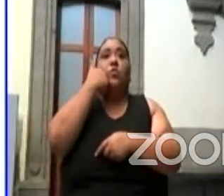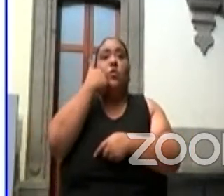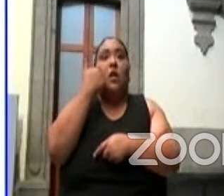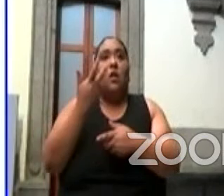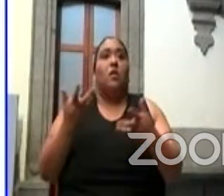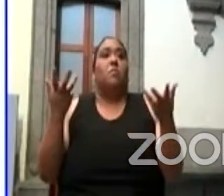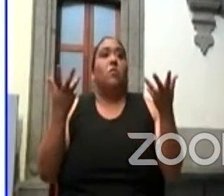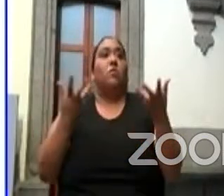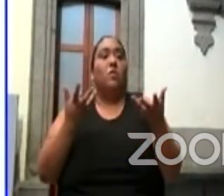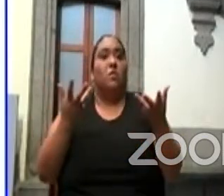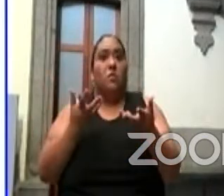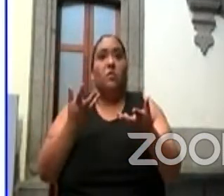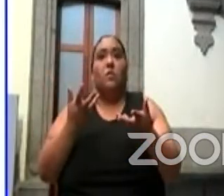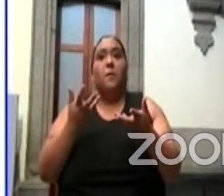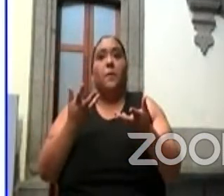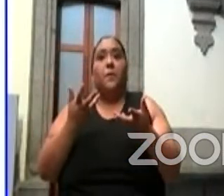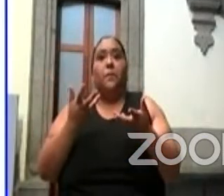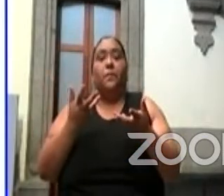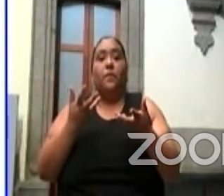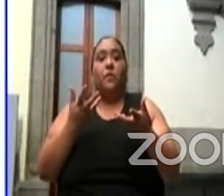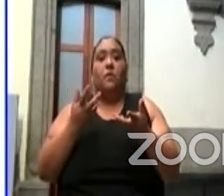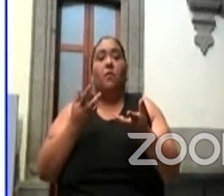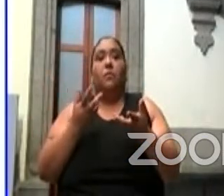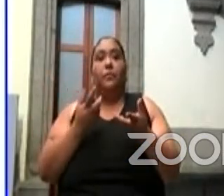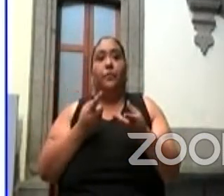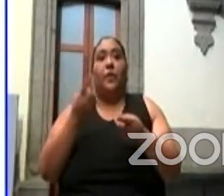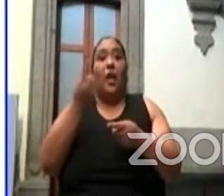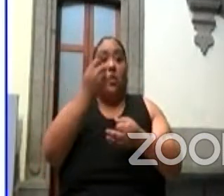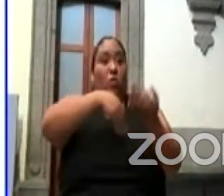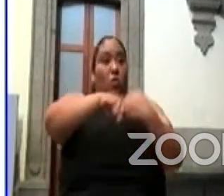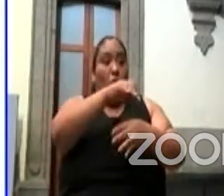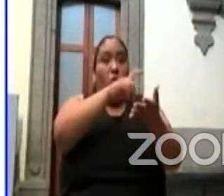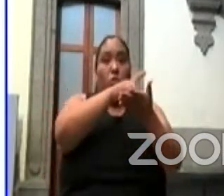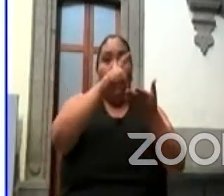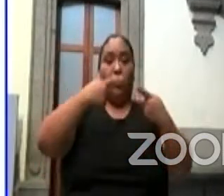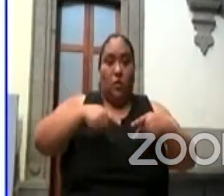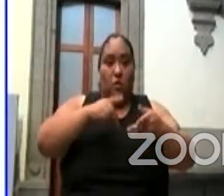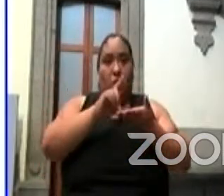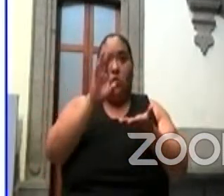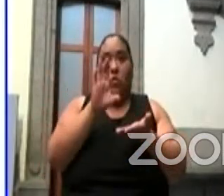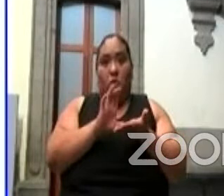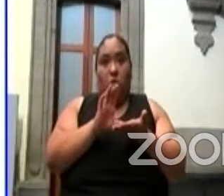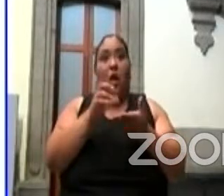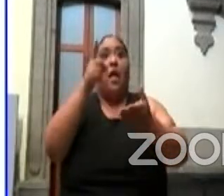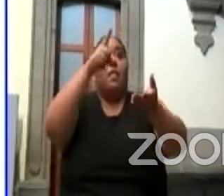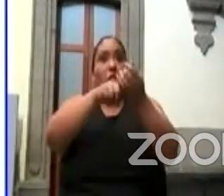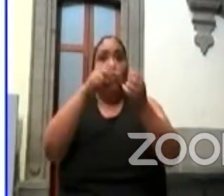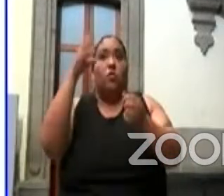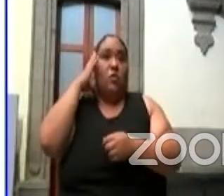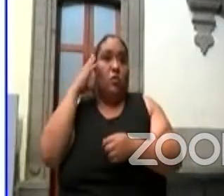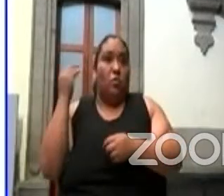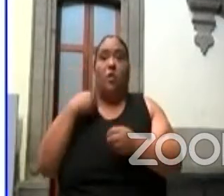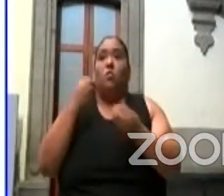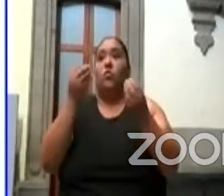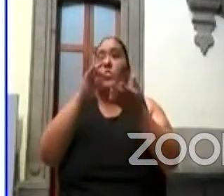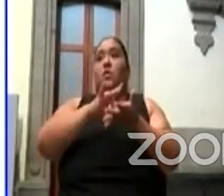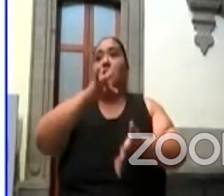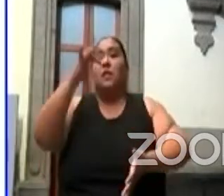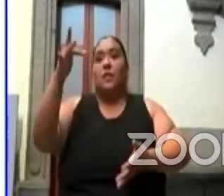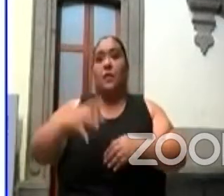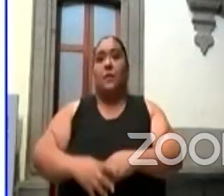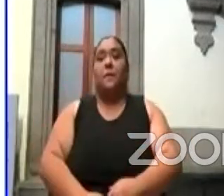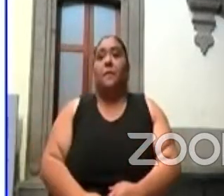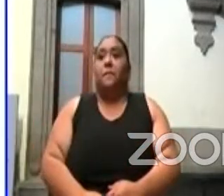o de hacer cumplir los derechos de las personas con discapacidad en el estado de Colima. Muchas gracias. Muchísimas